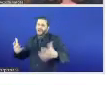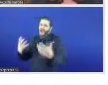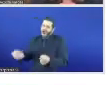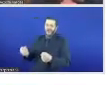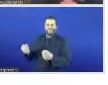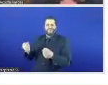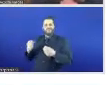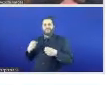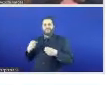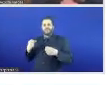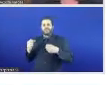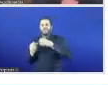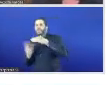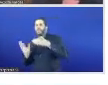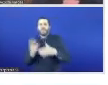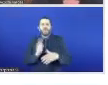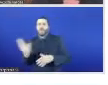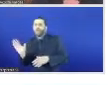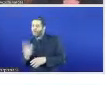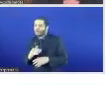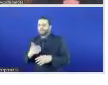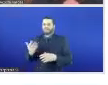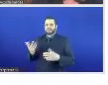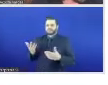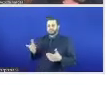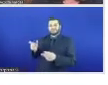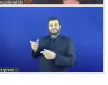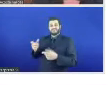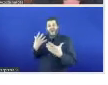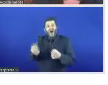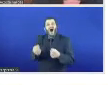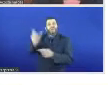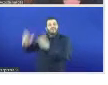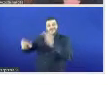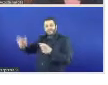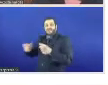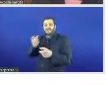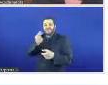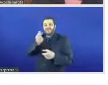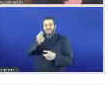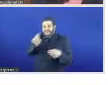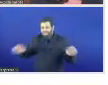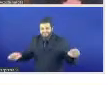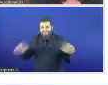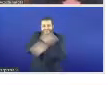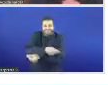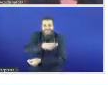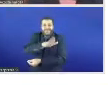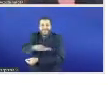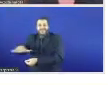de redes de tráfico de personas, de explotación laboral y hasta de formas contemporáneas de esclavitud.